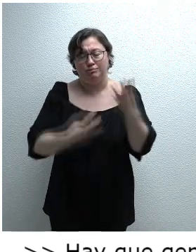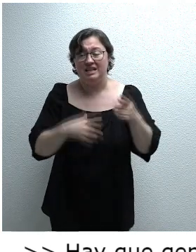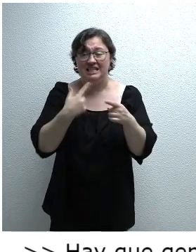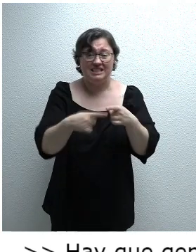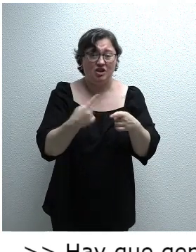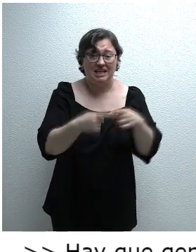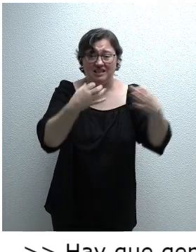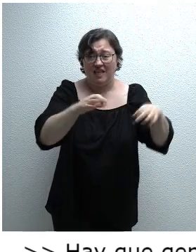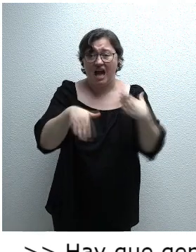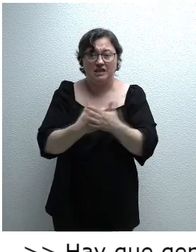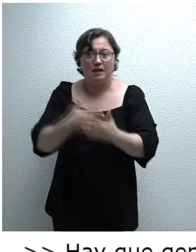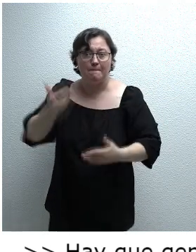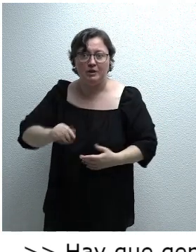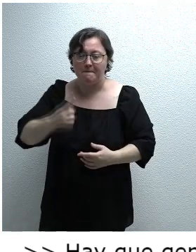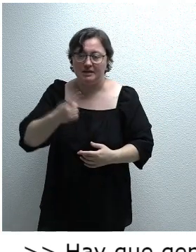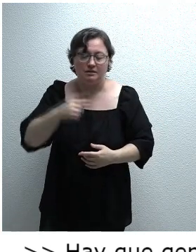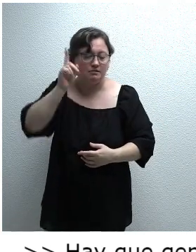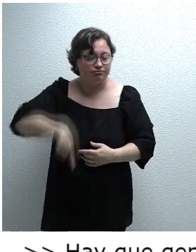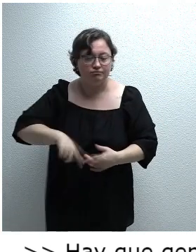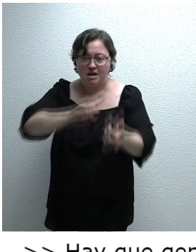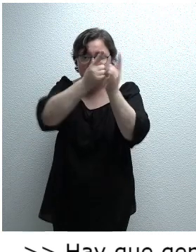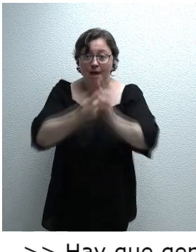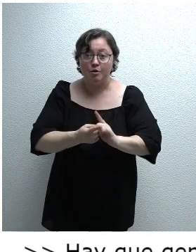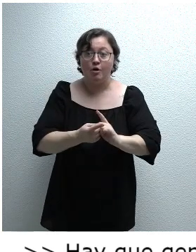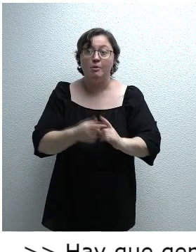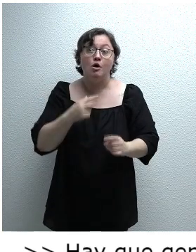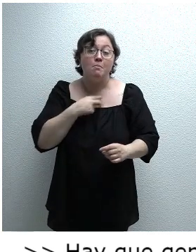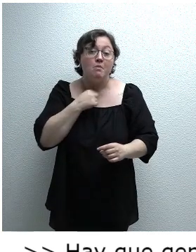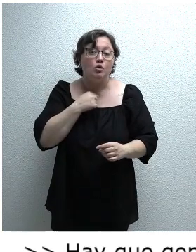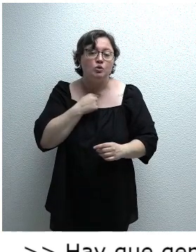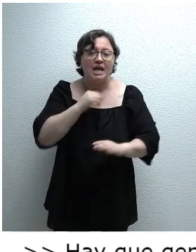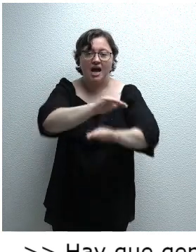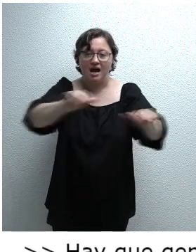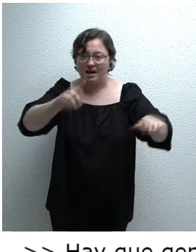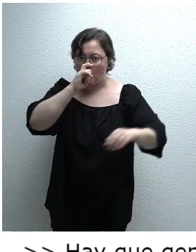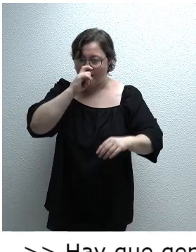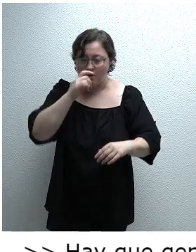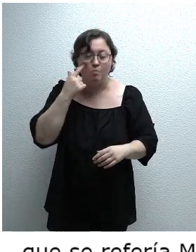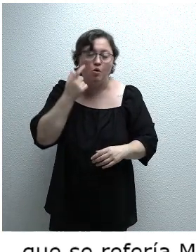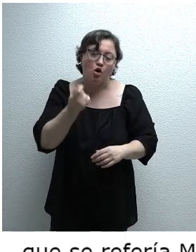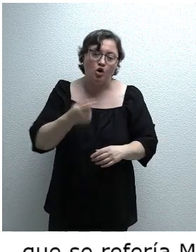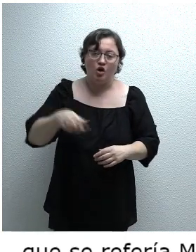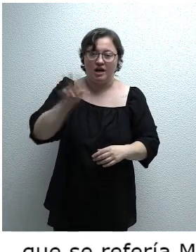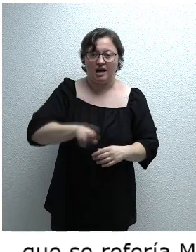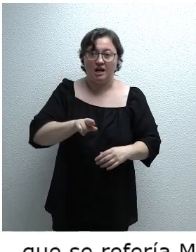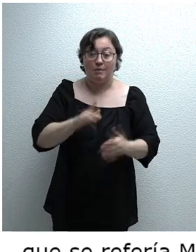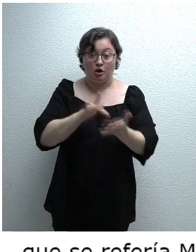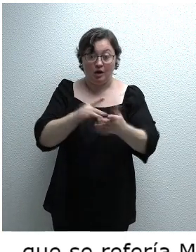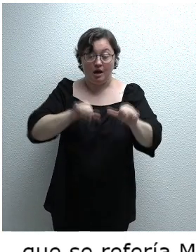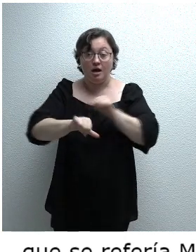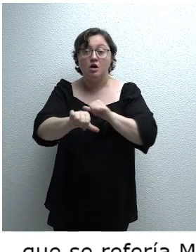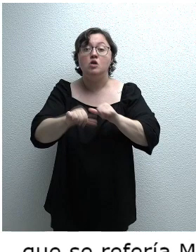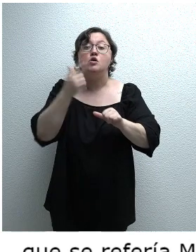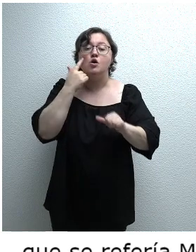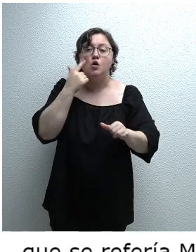hasta las más trascendentes. Ahora bien, a mí lo que me gustaría recordar aquí, y reiterando un poco lo que ya he dicho, es que en adelante no nos